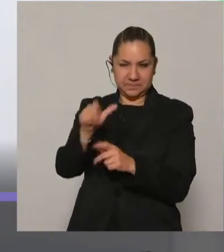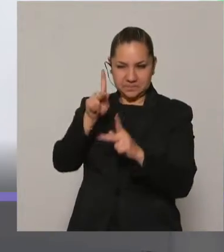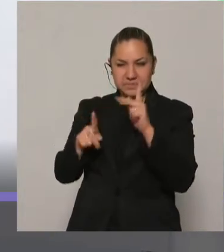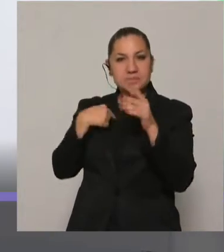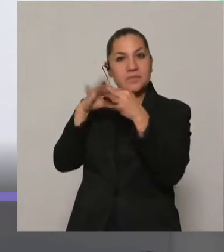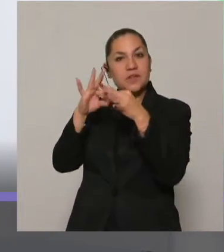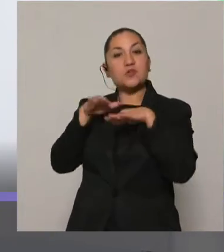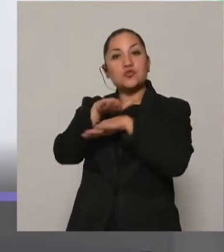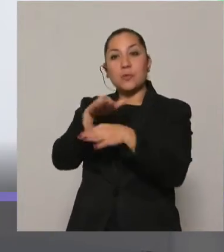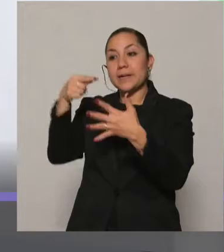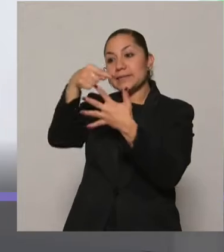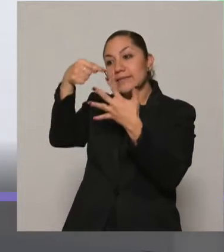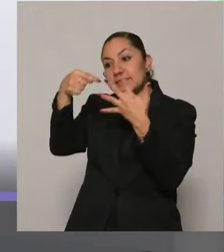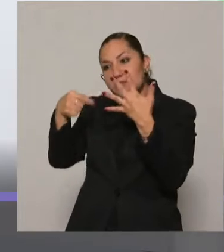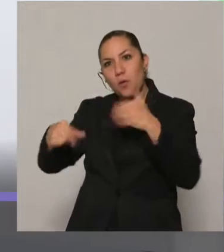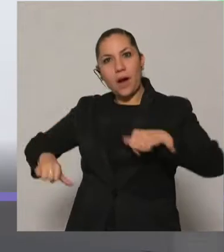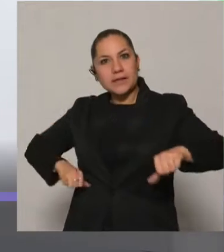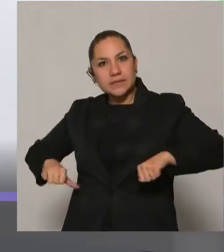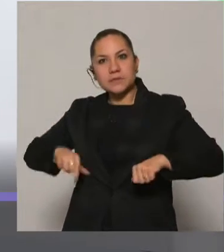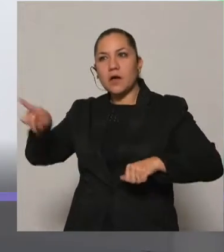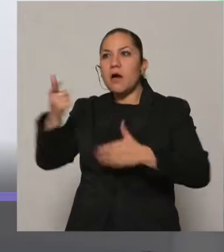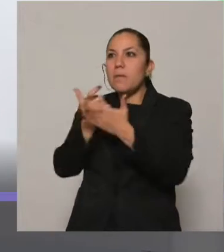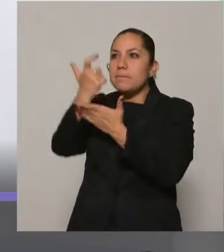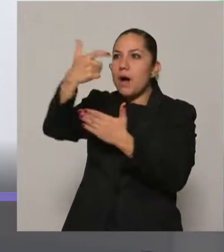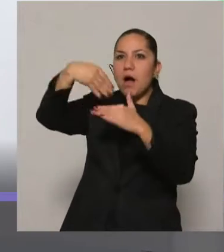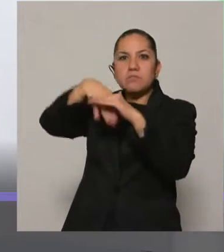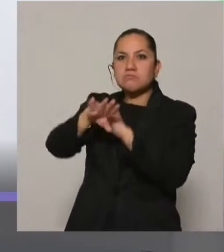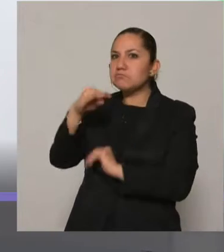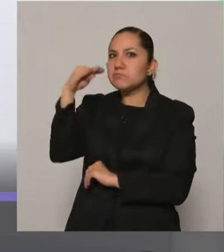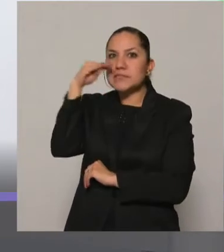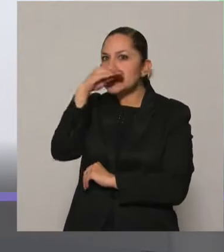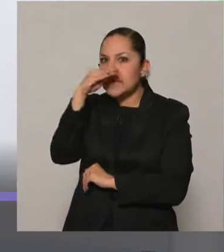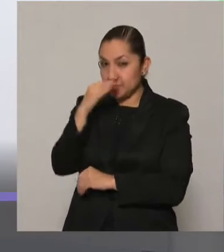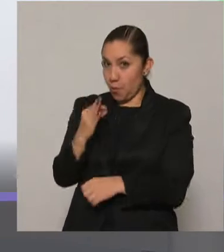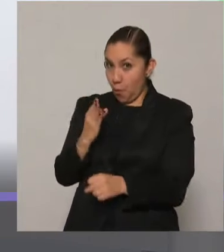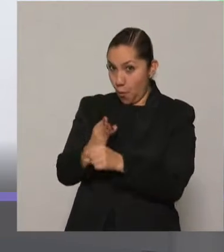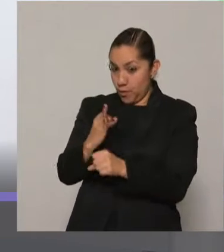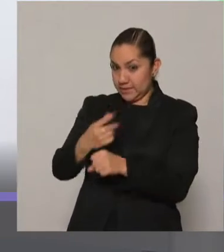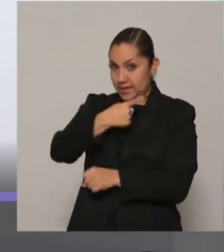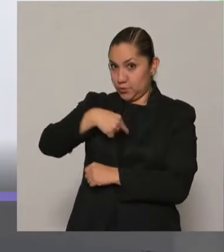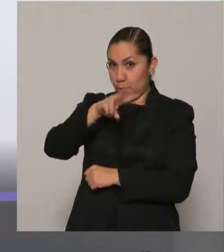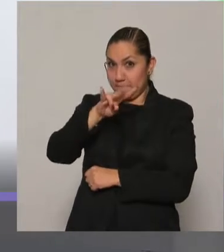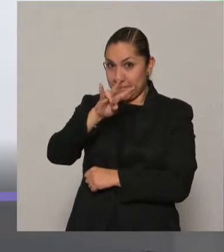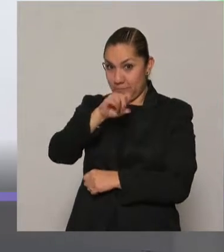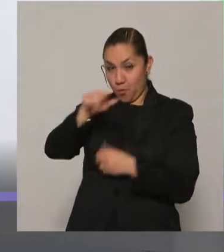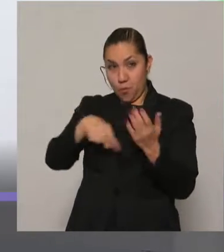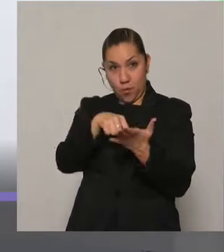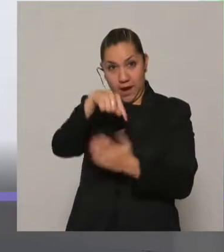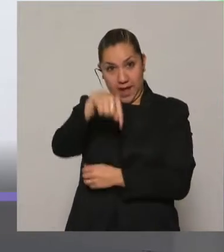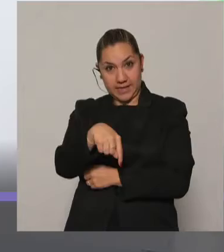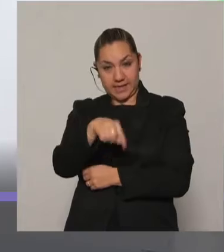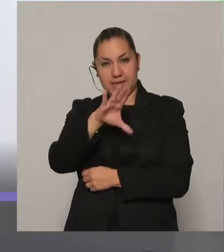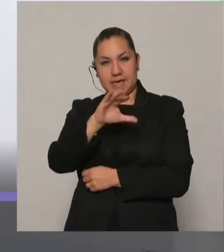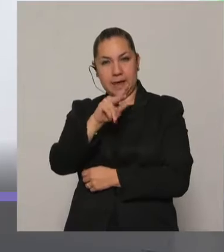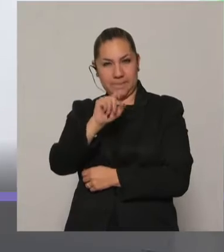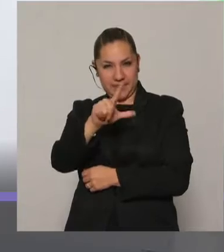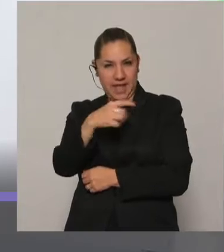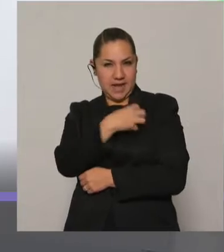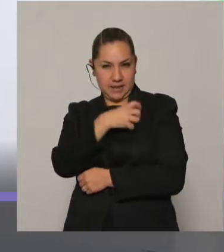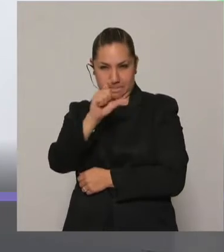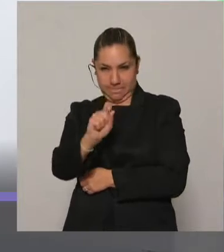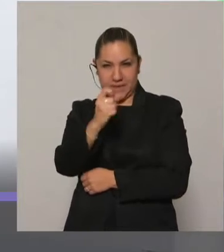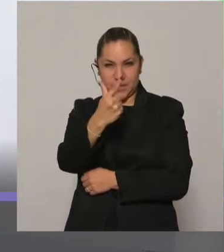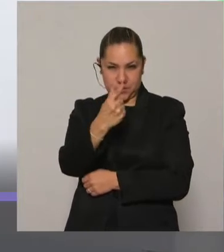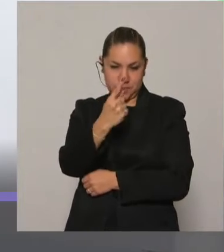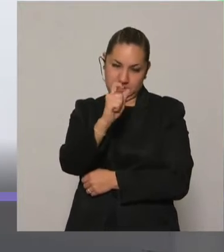no se vaya, quédese con nosotros, vamos a hacer esta primera pausa. Estamos en vivo transmitiendo desde los estudios de Capital 21. Esta mañana un